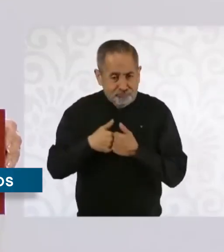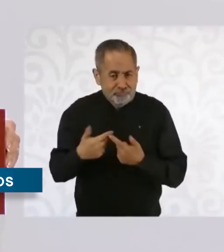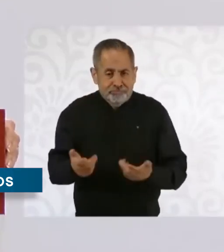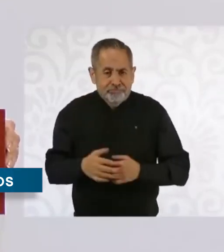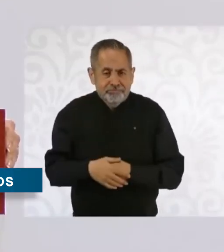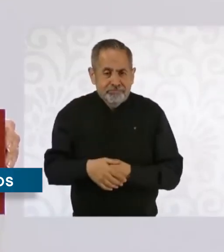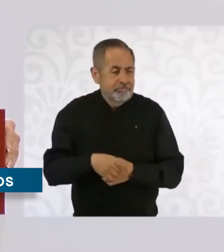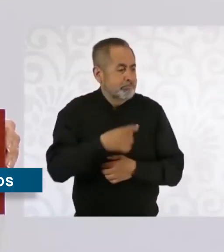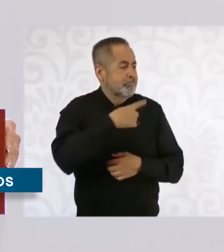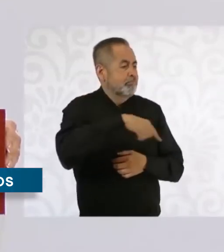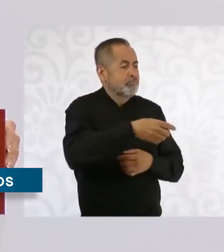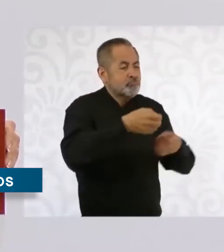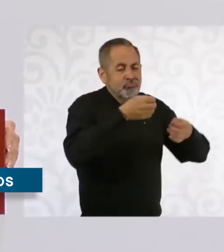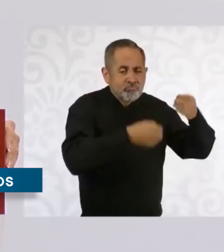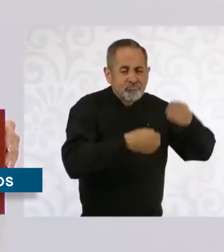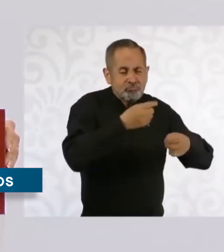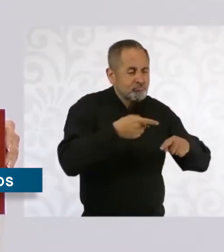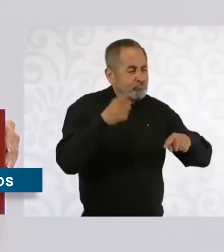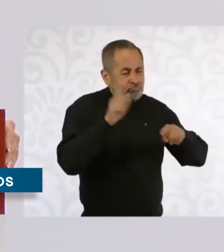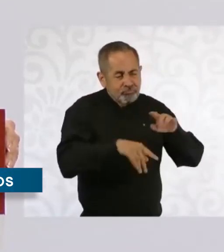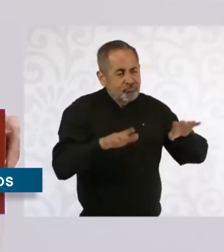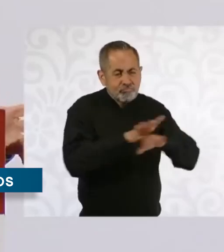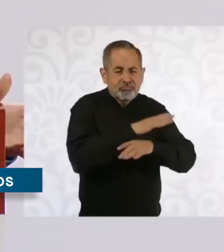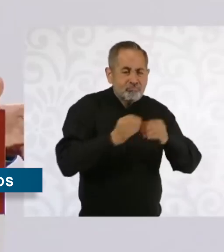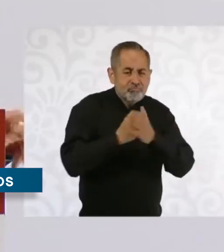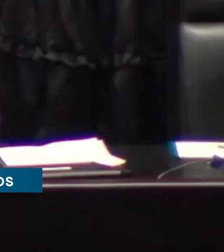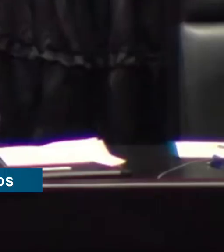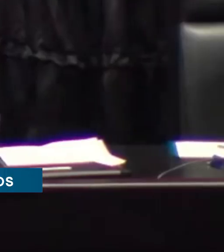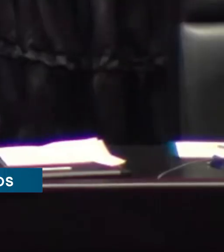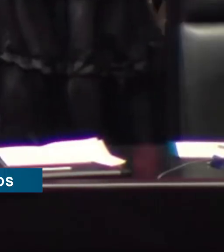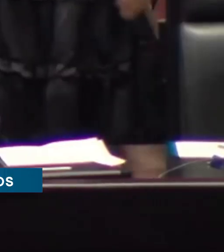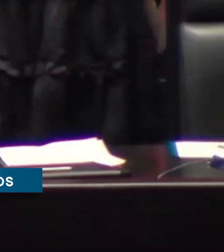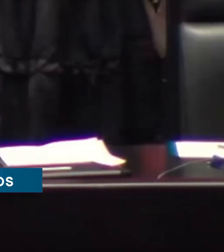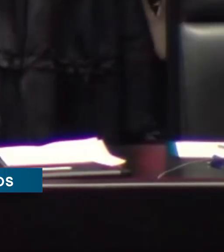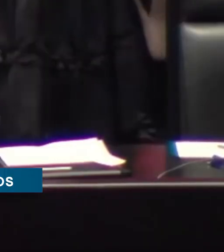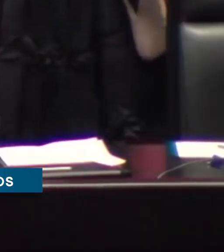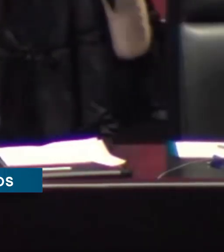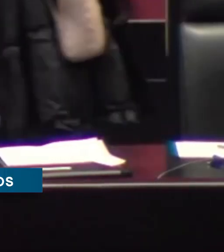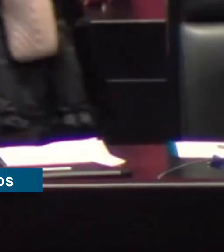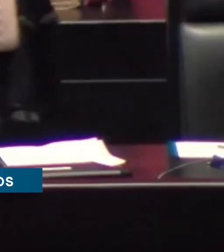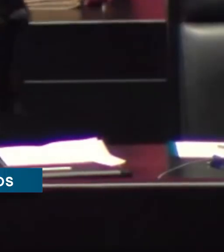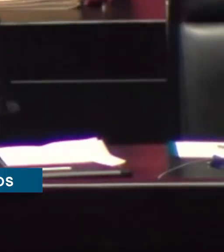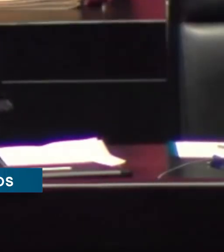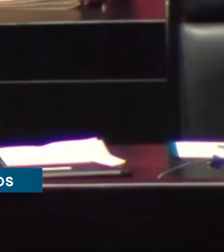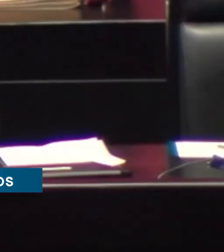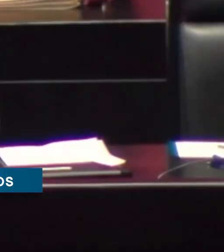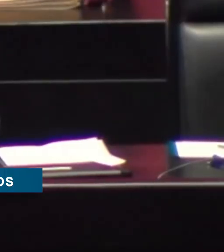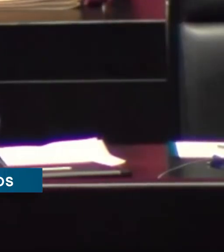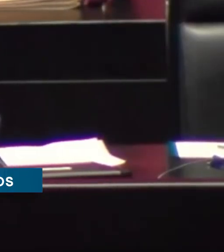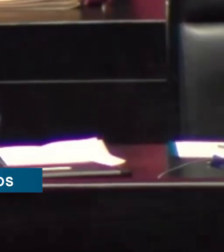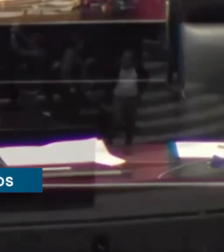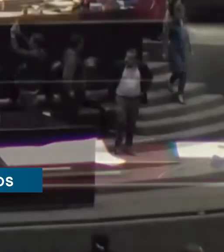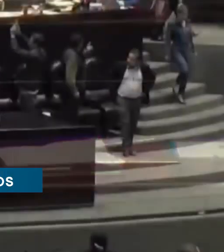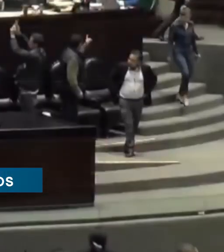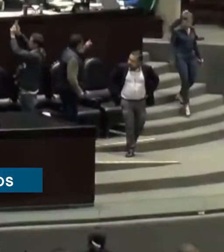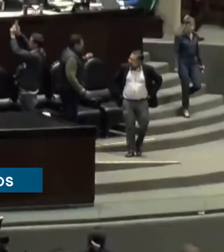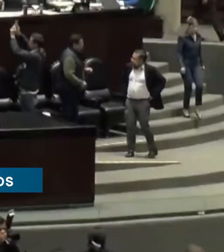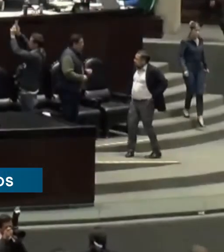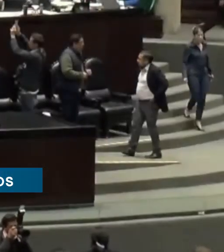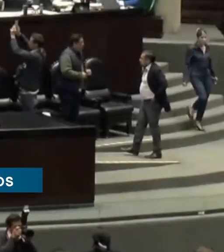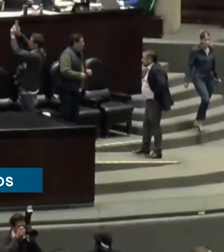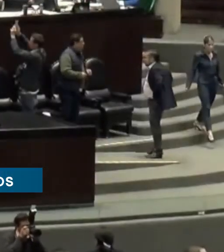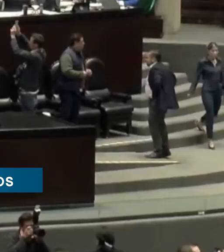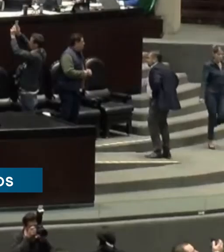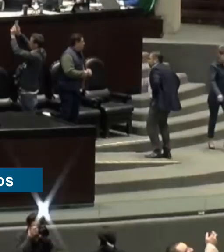Ley orgánica que busca revolucionar la estructura gubernamental esta iniciativa que plantea la creación de tres nuevas dependencias promete